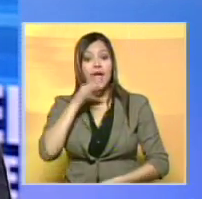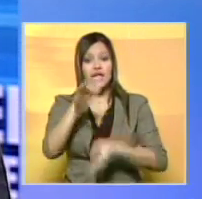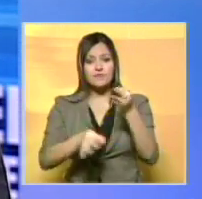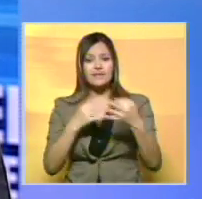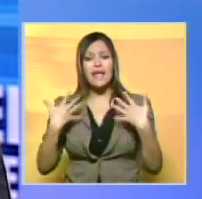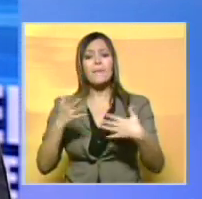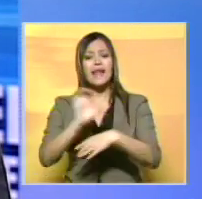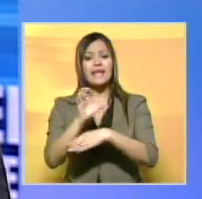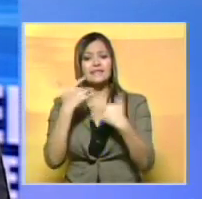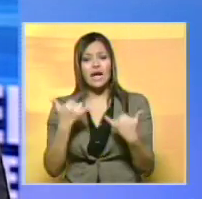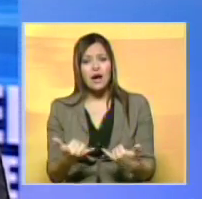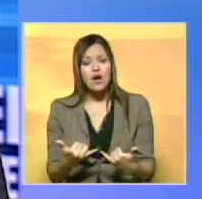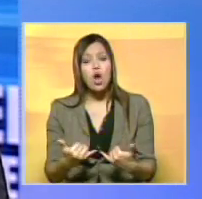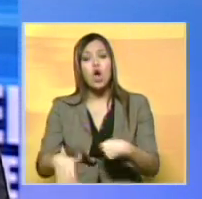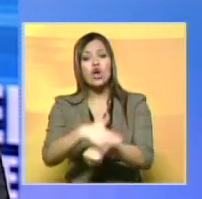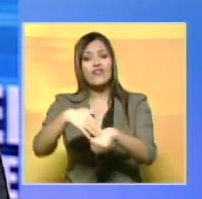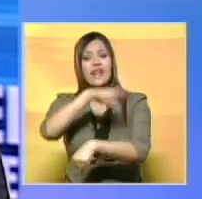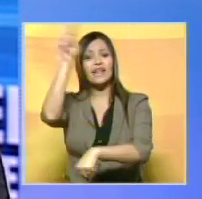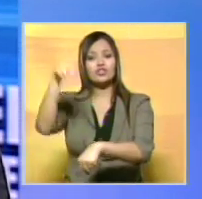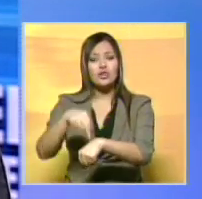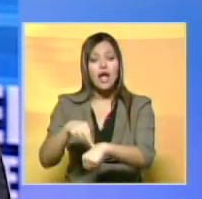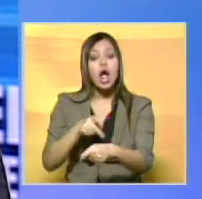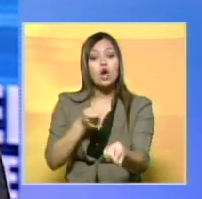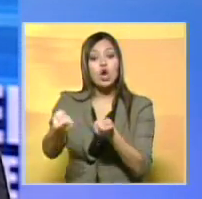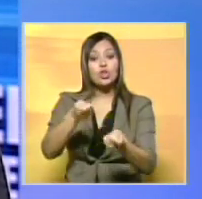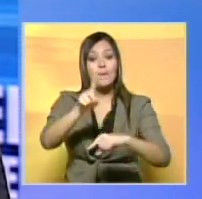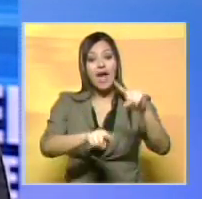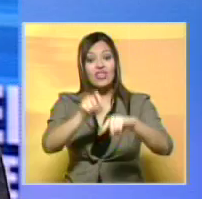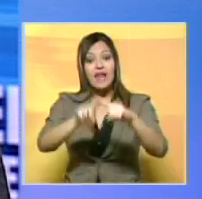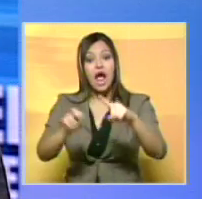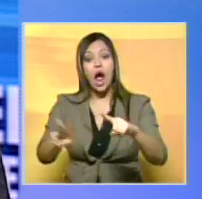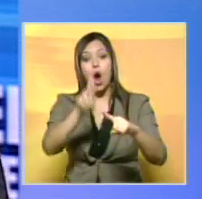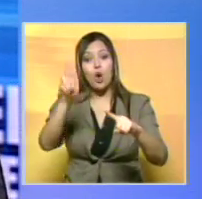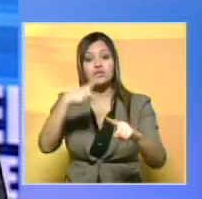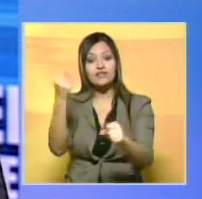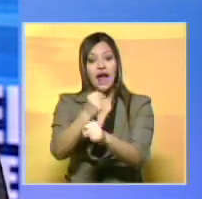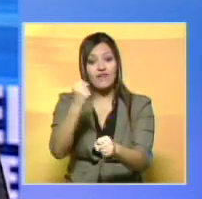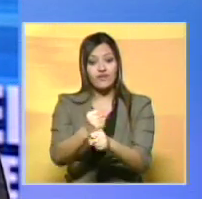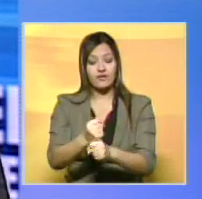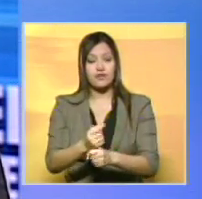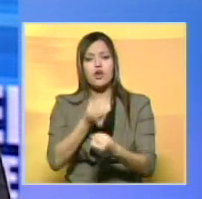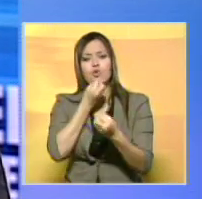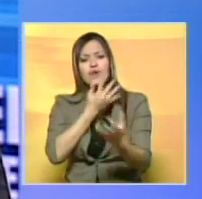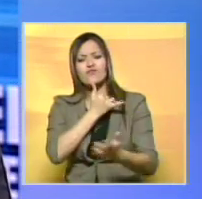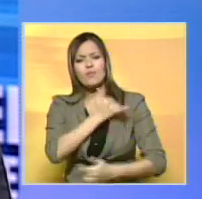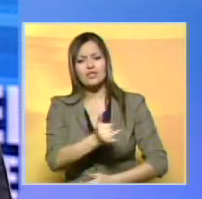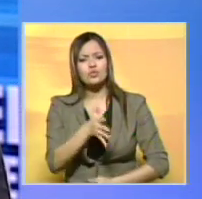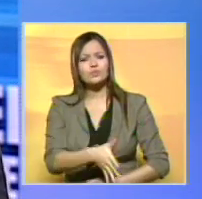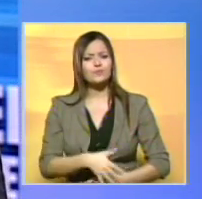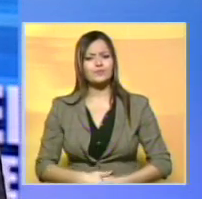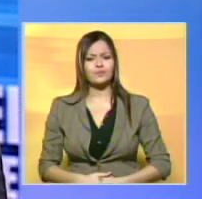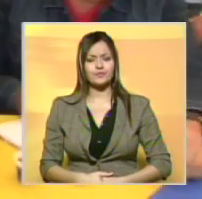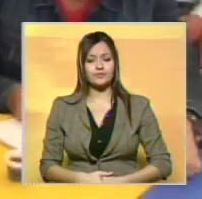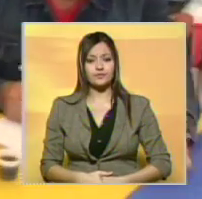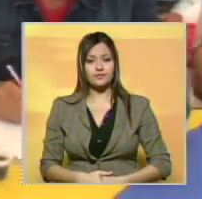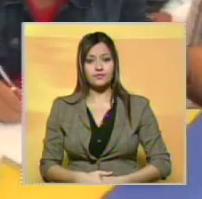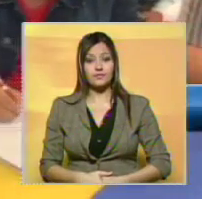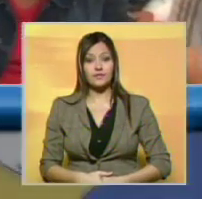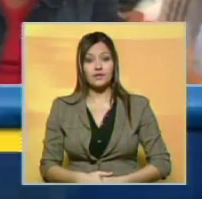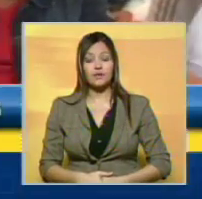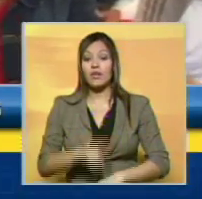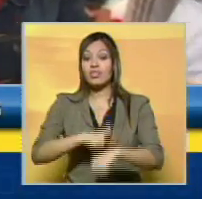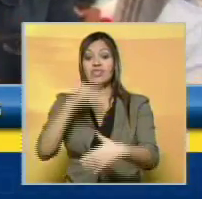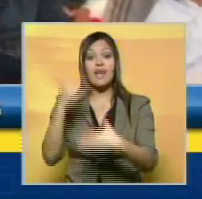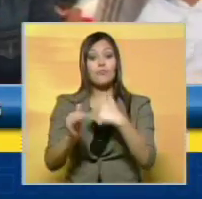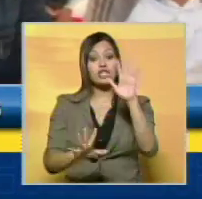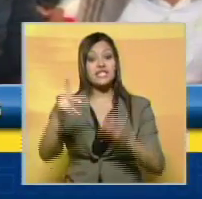en emergencia, exigen al gobierno nacional regular los materiales utilizados en obras. Jessica Brizuela nos tiene los detalles. Dieron un plazo